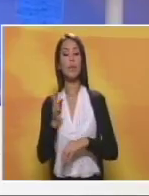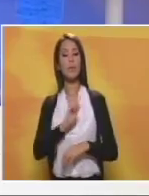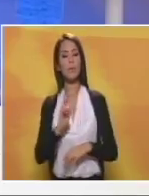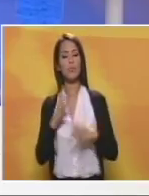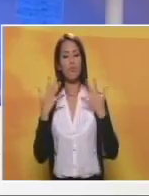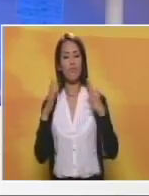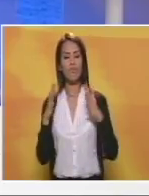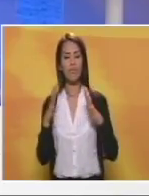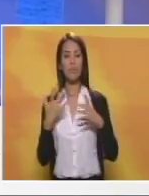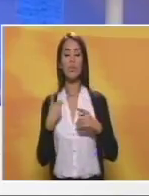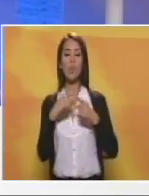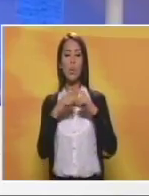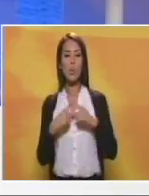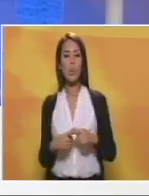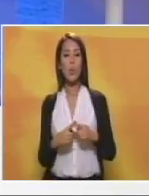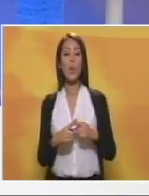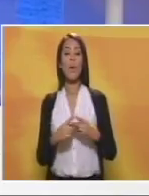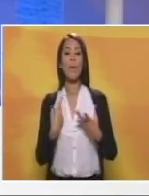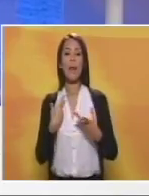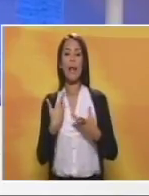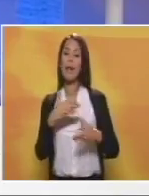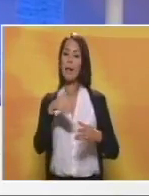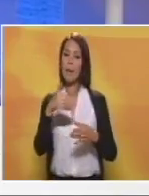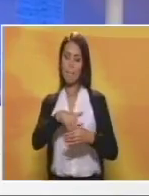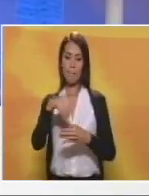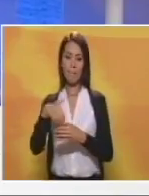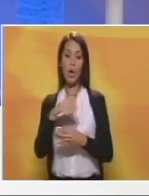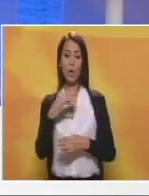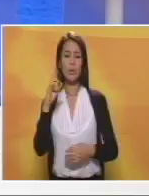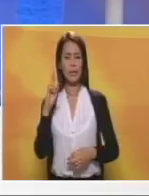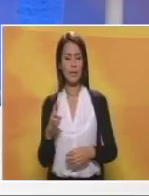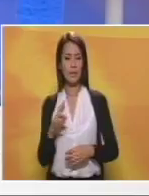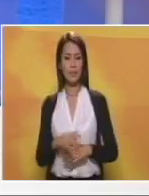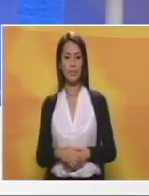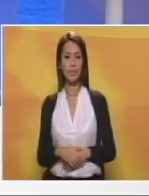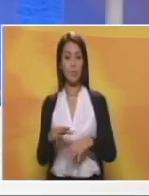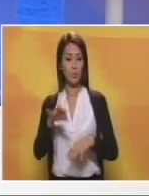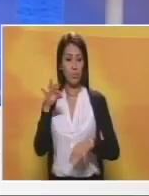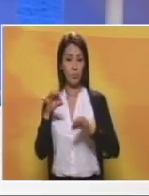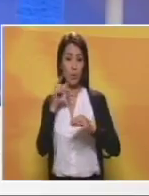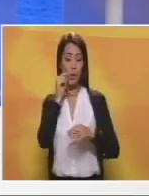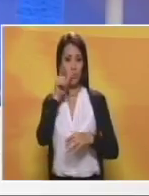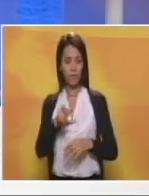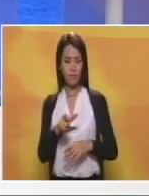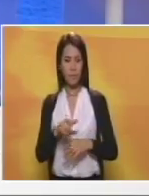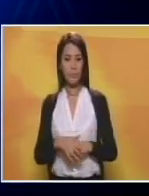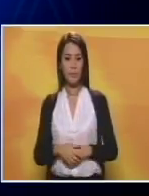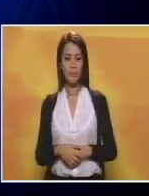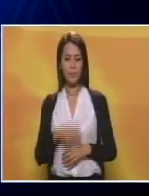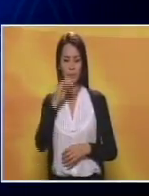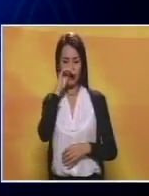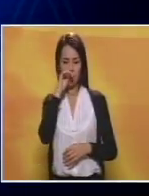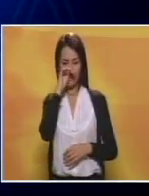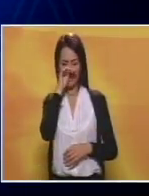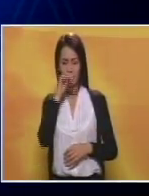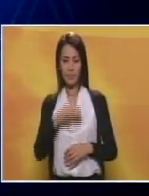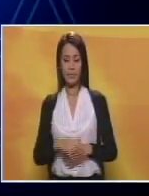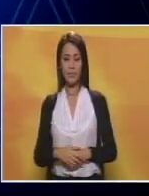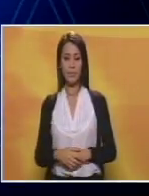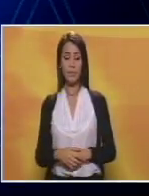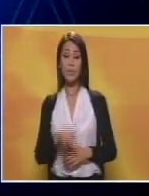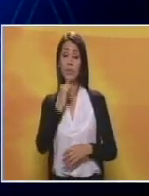los resultados de las elecciones presidenciales en Costa Rica, donde resultó electo el oficialista Carlos Alvarado Quesada. Mediante un comunicado emitido por